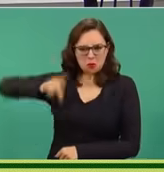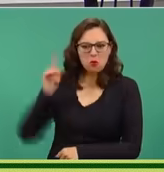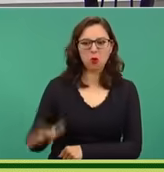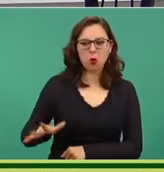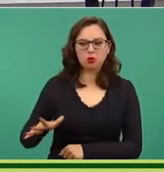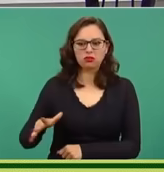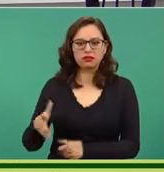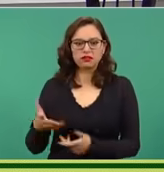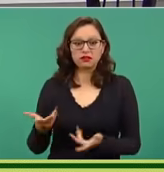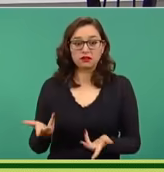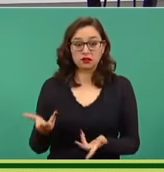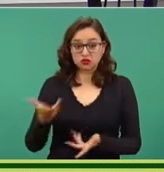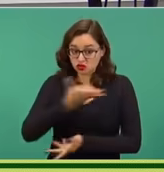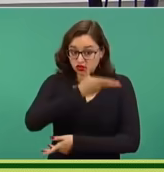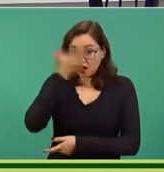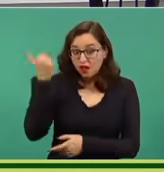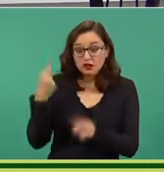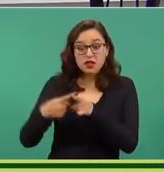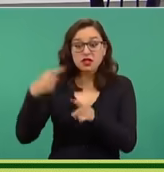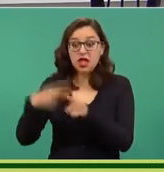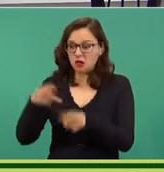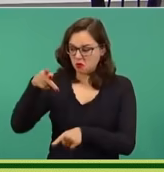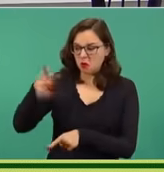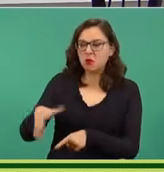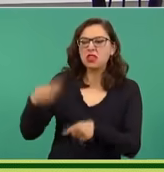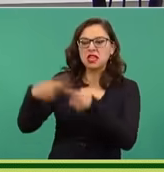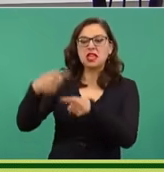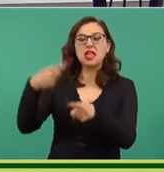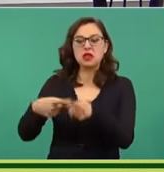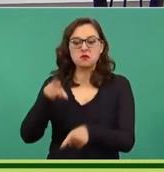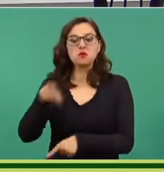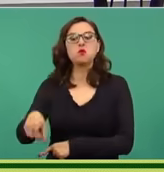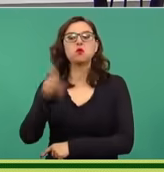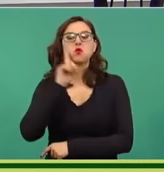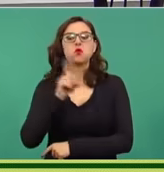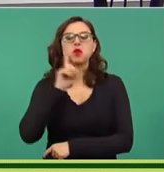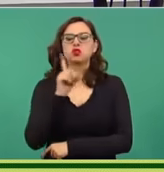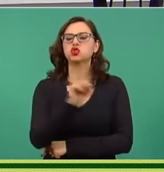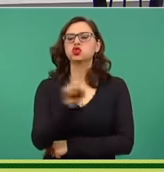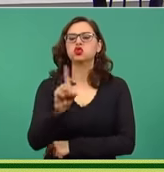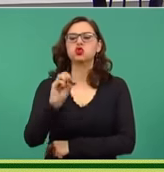no saben quién es laso pilota